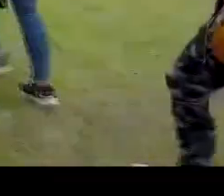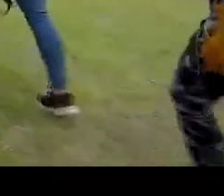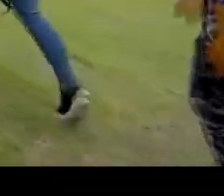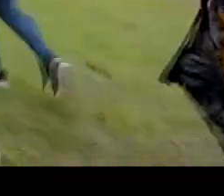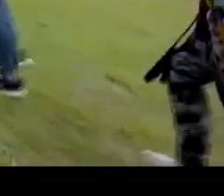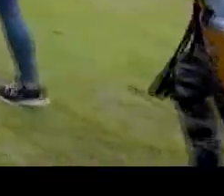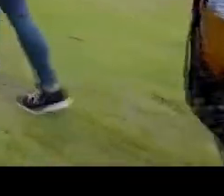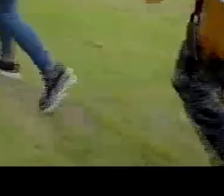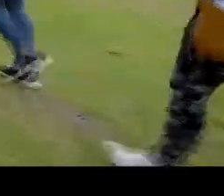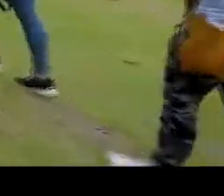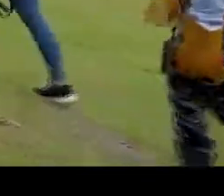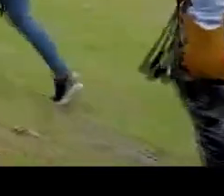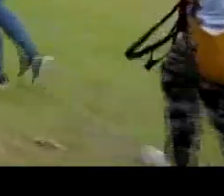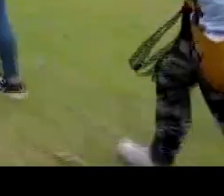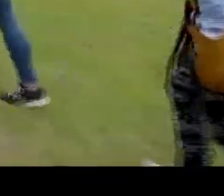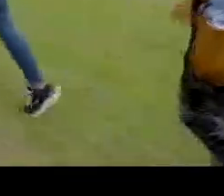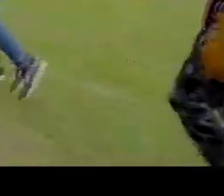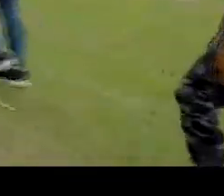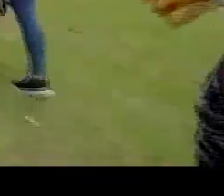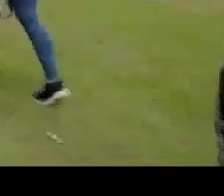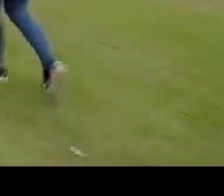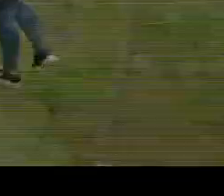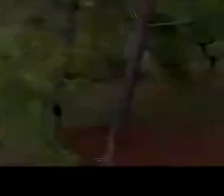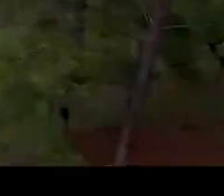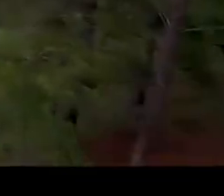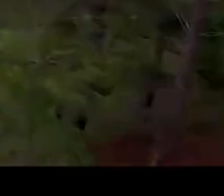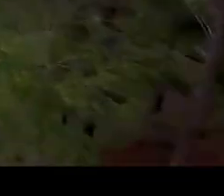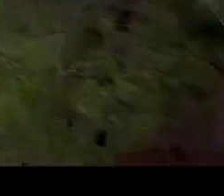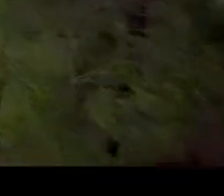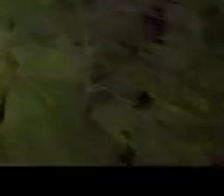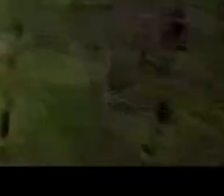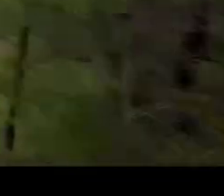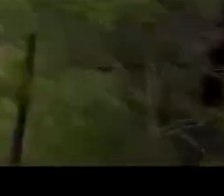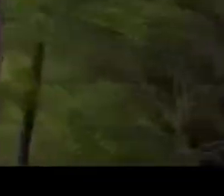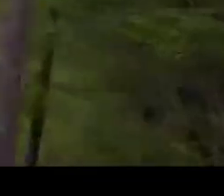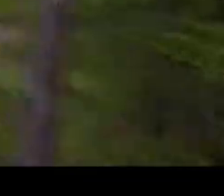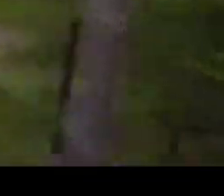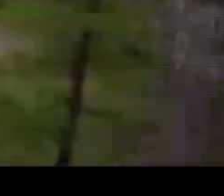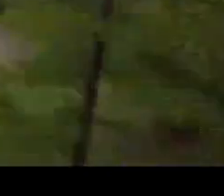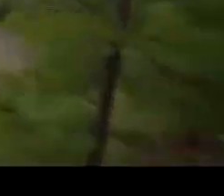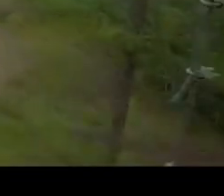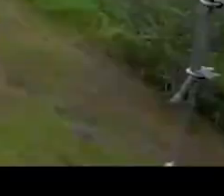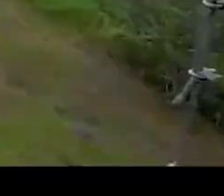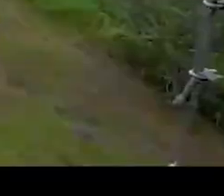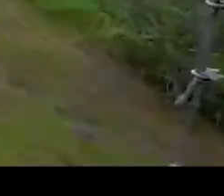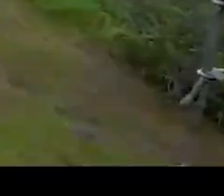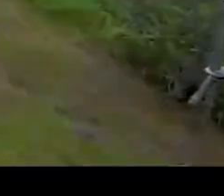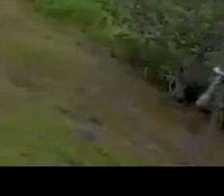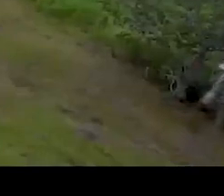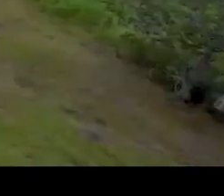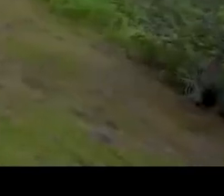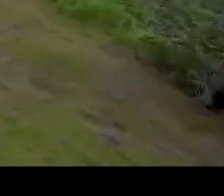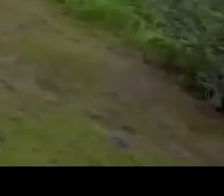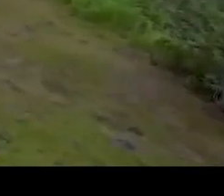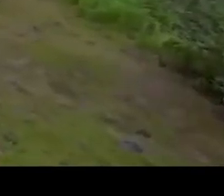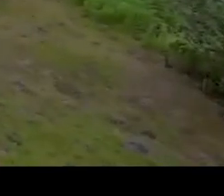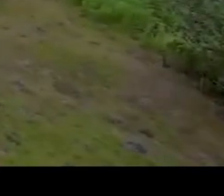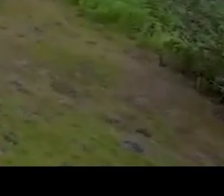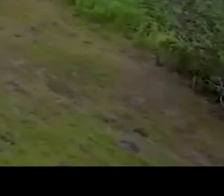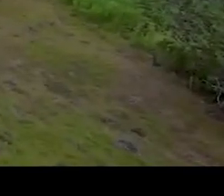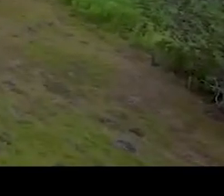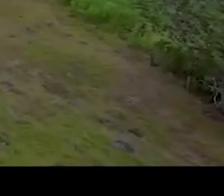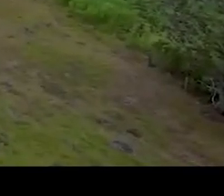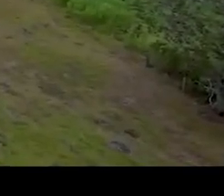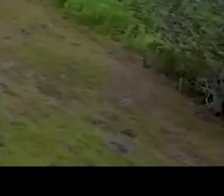podemos durar unos 5 a 8 minutos caminando. Eso va dependiendo de la condición física de la persona. También